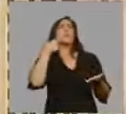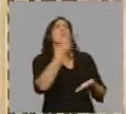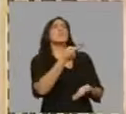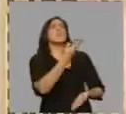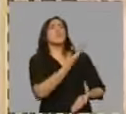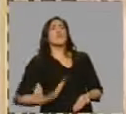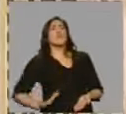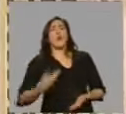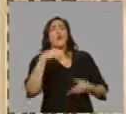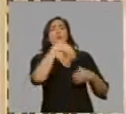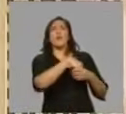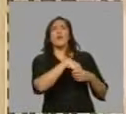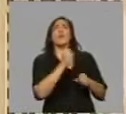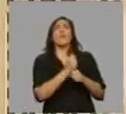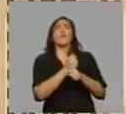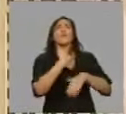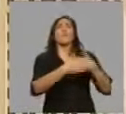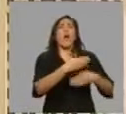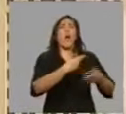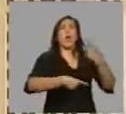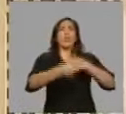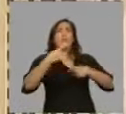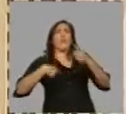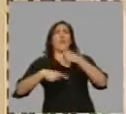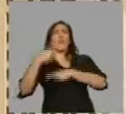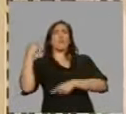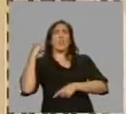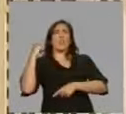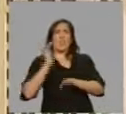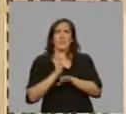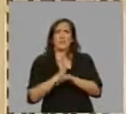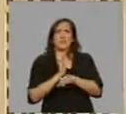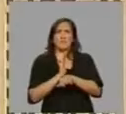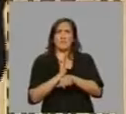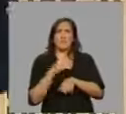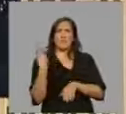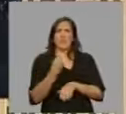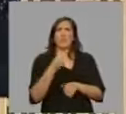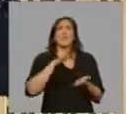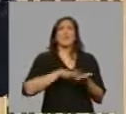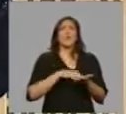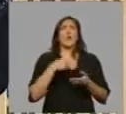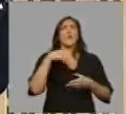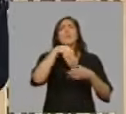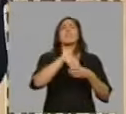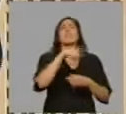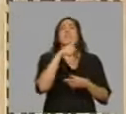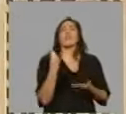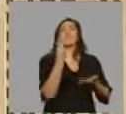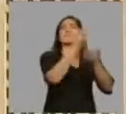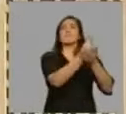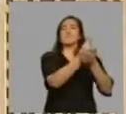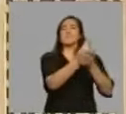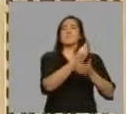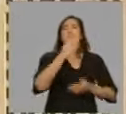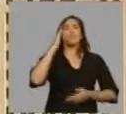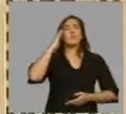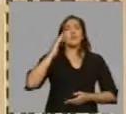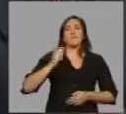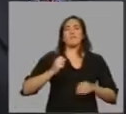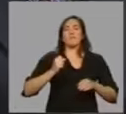había vuelto atrás con los pliegos de los miembros de nuestras Fuerzas Armadas, y yo quiero